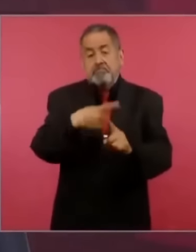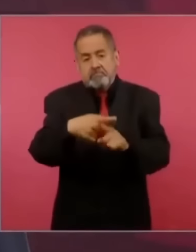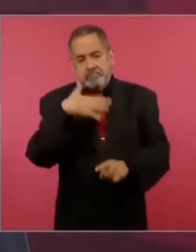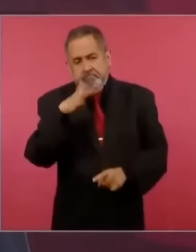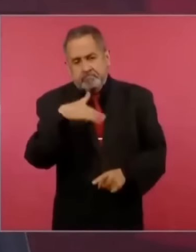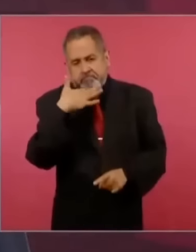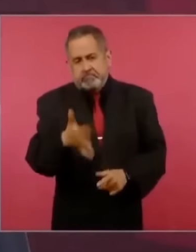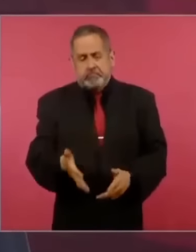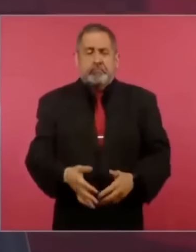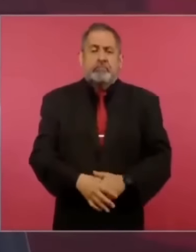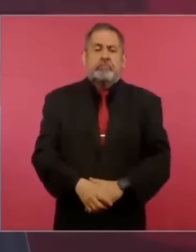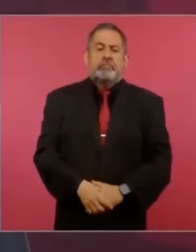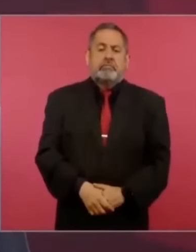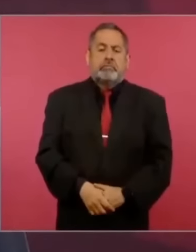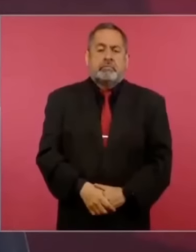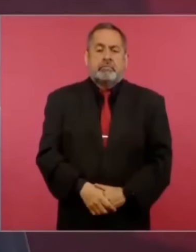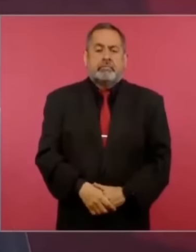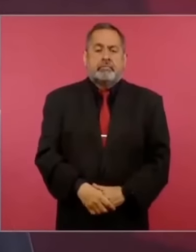México